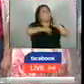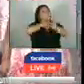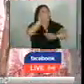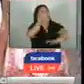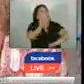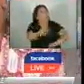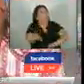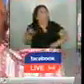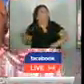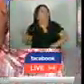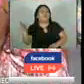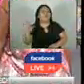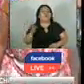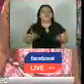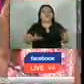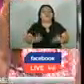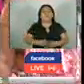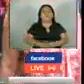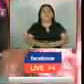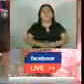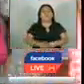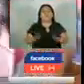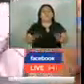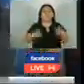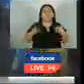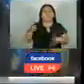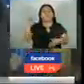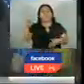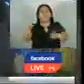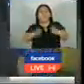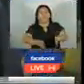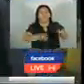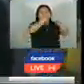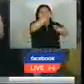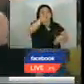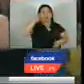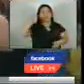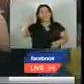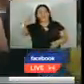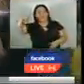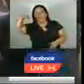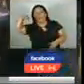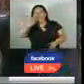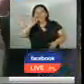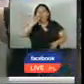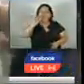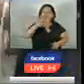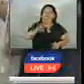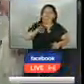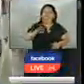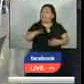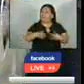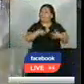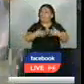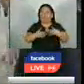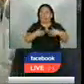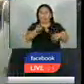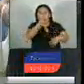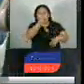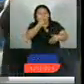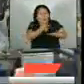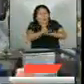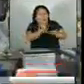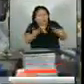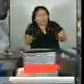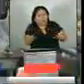de algunos productos y servicios. Por lo que el Centro para la Defensa del Consumidor ha señalado que pese a que la canasta básica